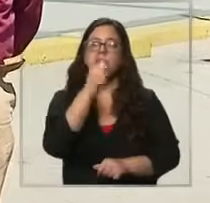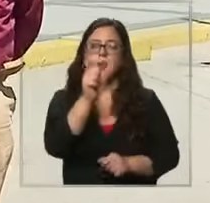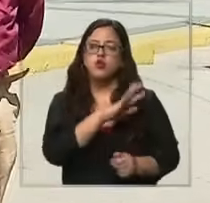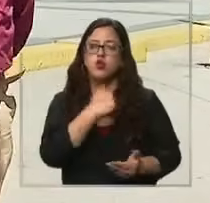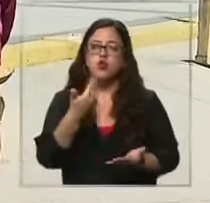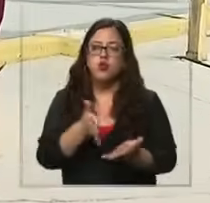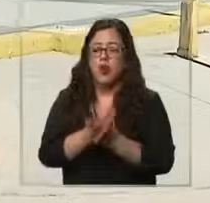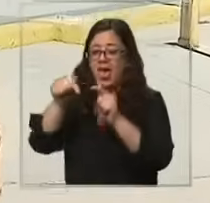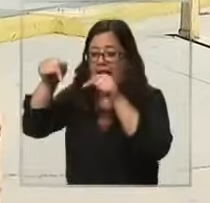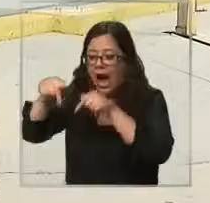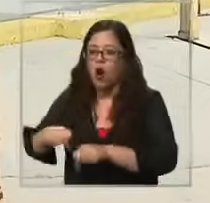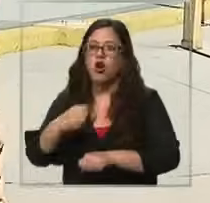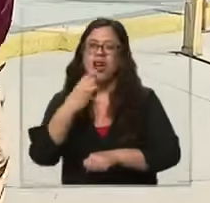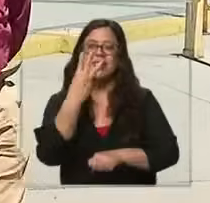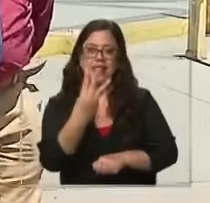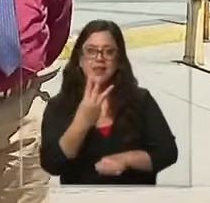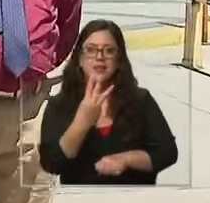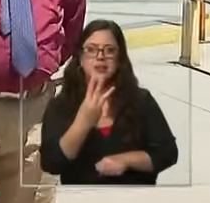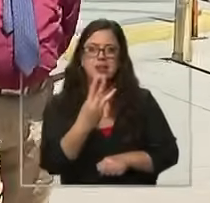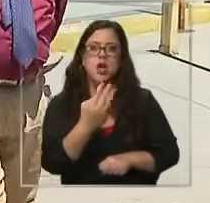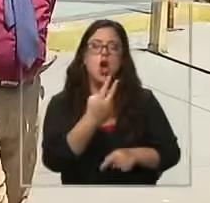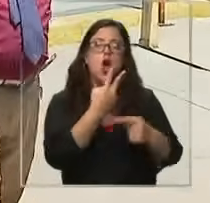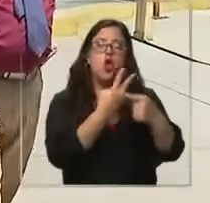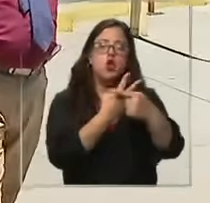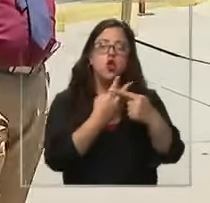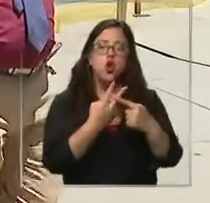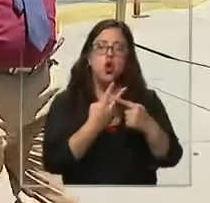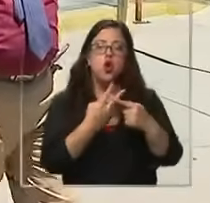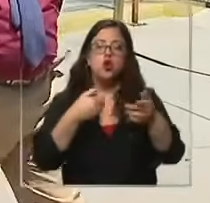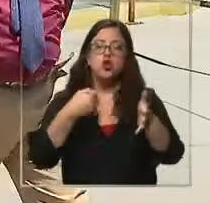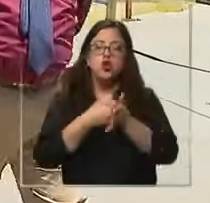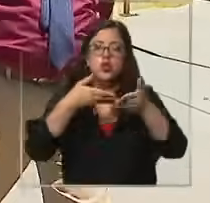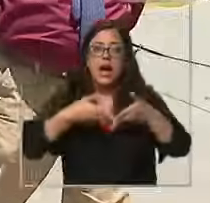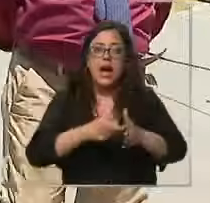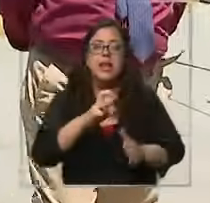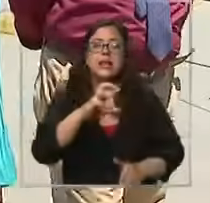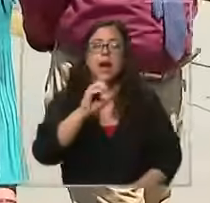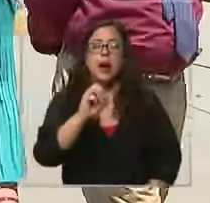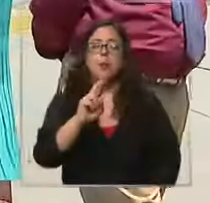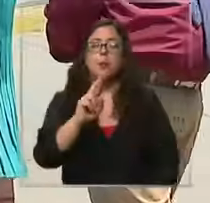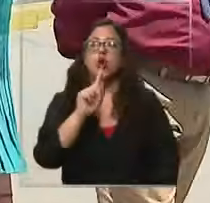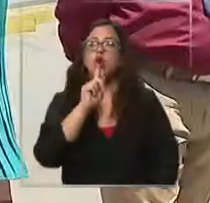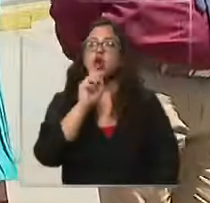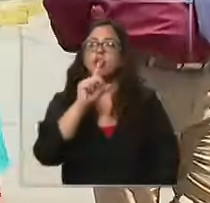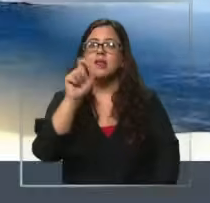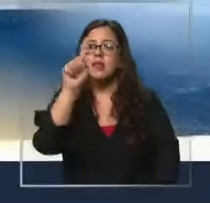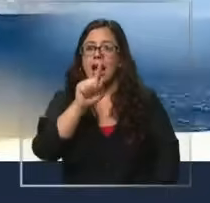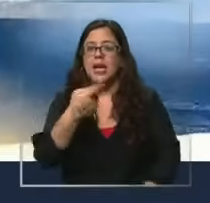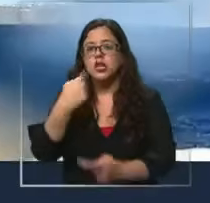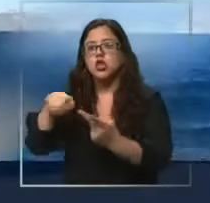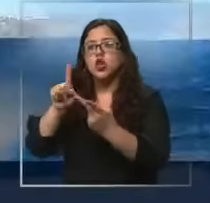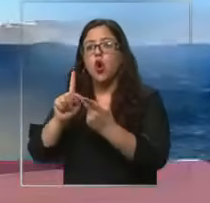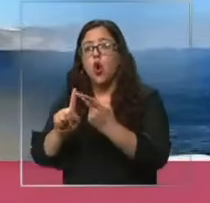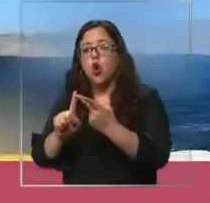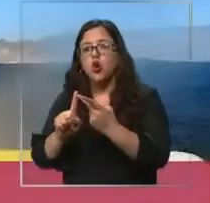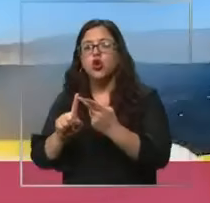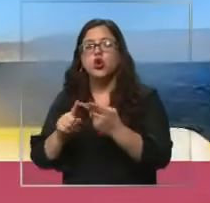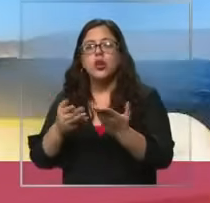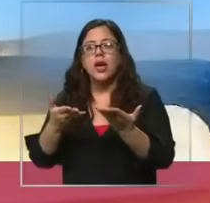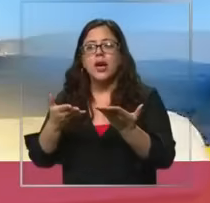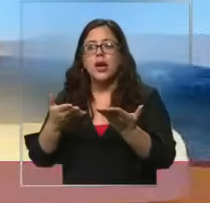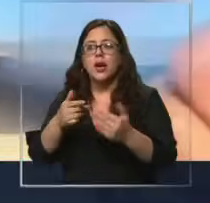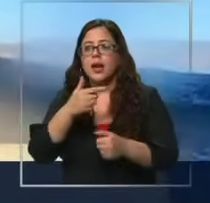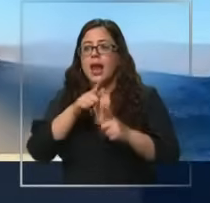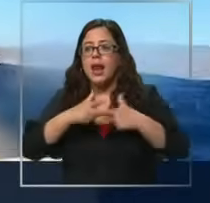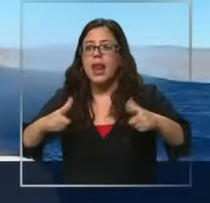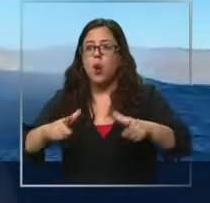3. ¿Ya? 2 en el sector de Caleta Portales, 1 en Laguna Verde. ¿Alguna herida? Frío, no, mucho